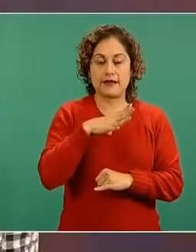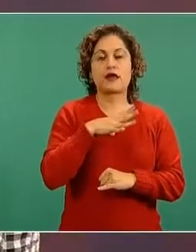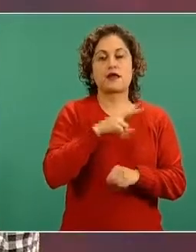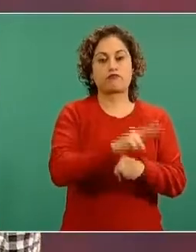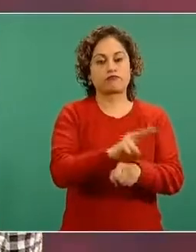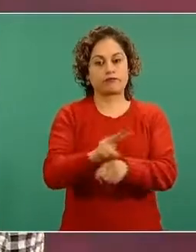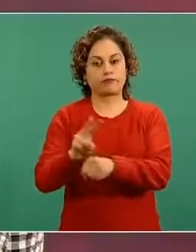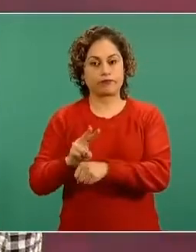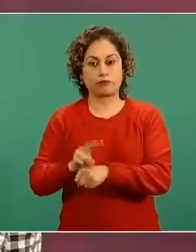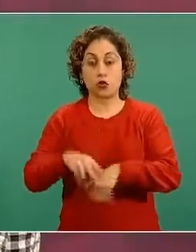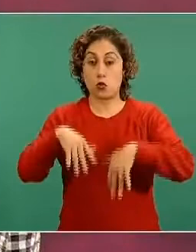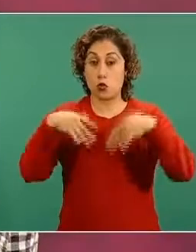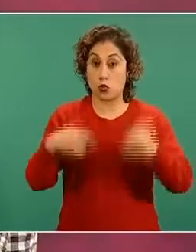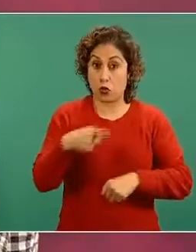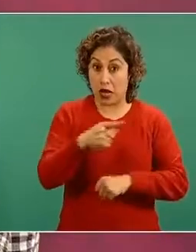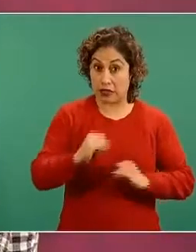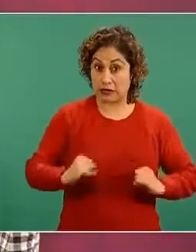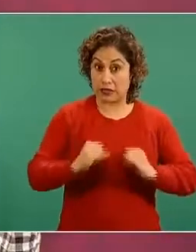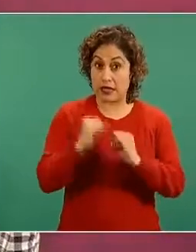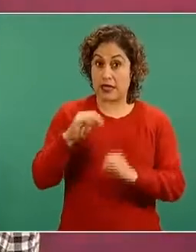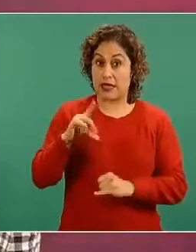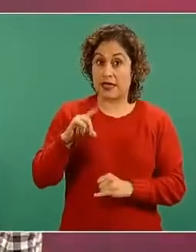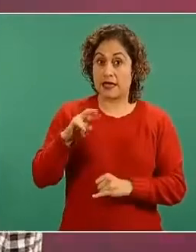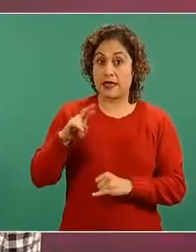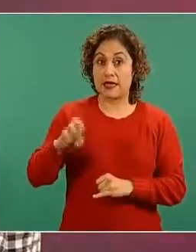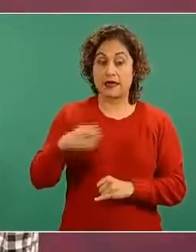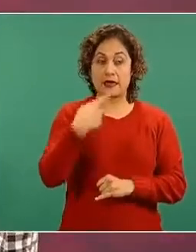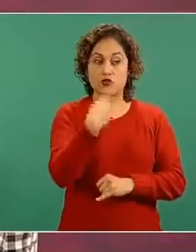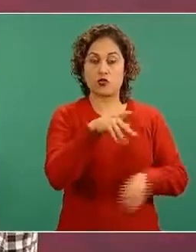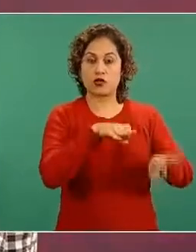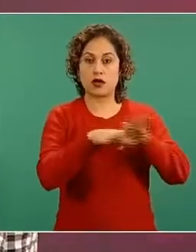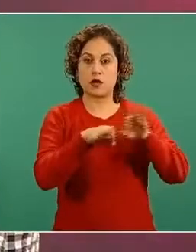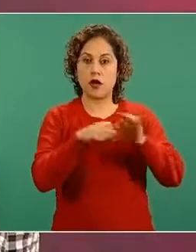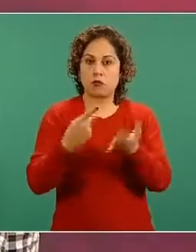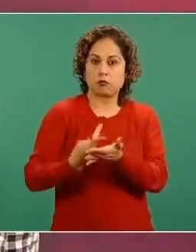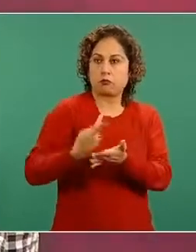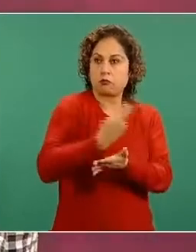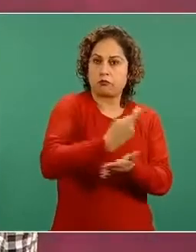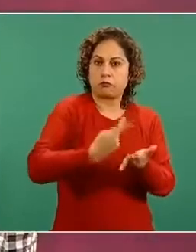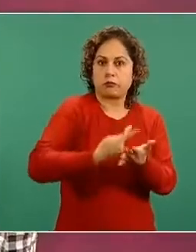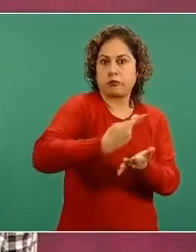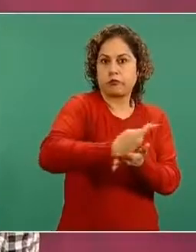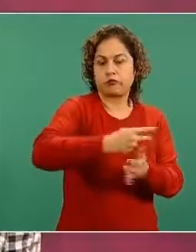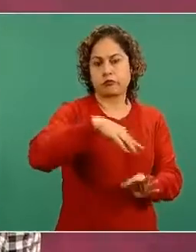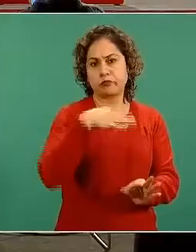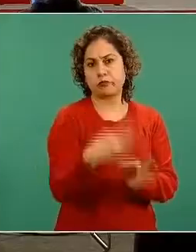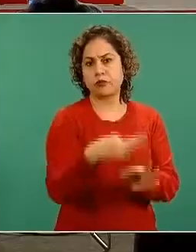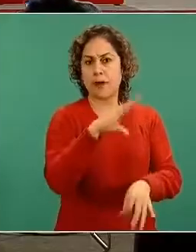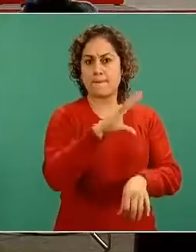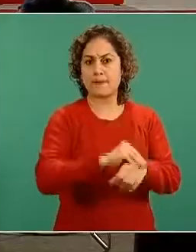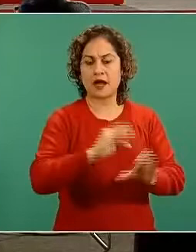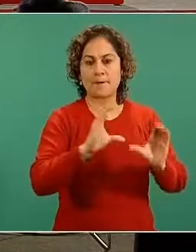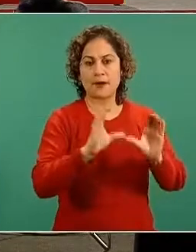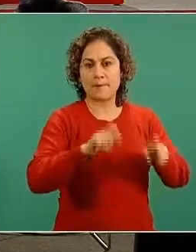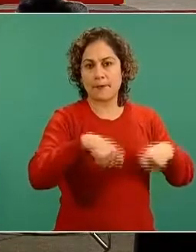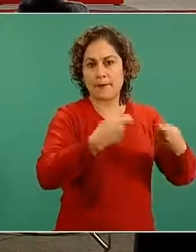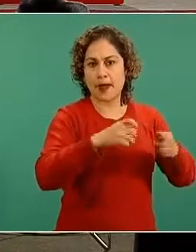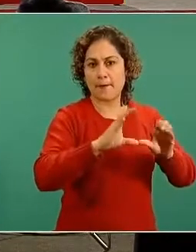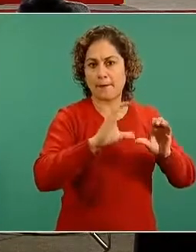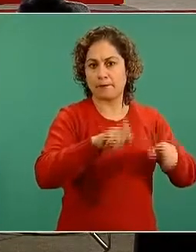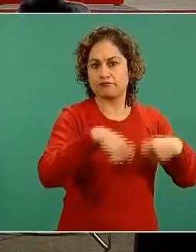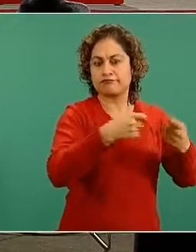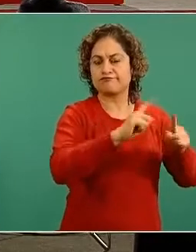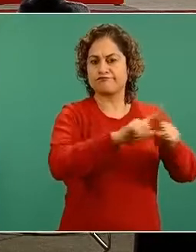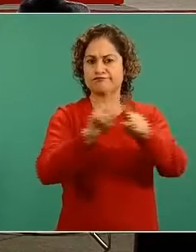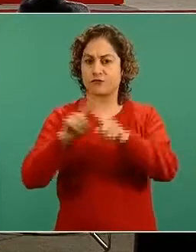múltiples reconocimientos y premios por esta actividad y múltiples certificaciones y acreditaciones de la OMS, de los Centros de Control